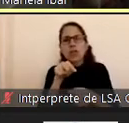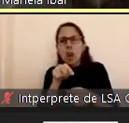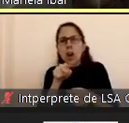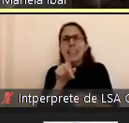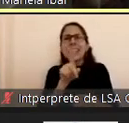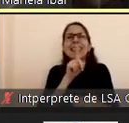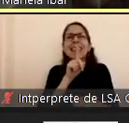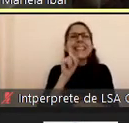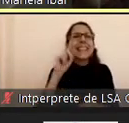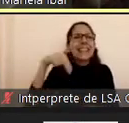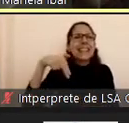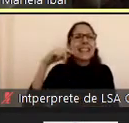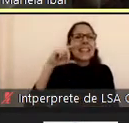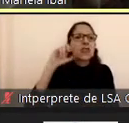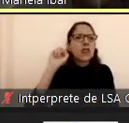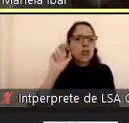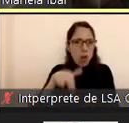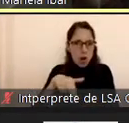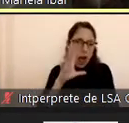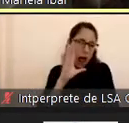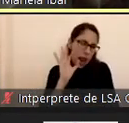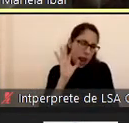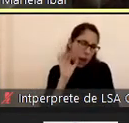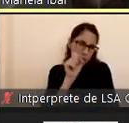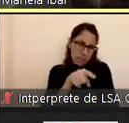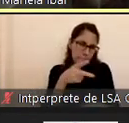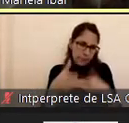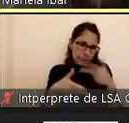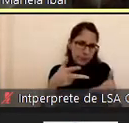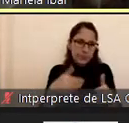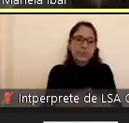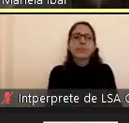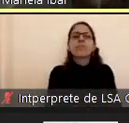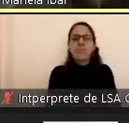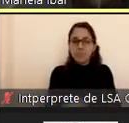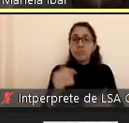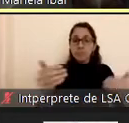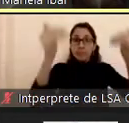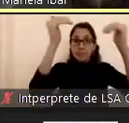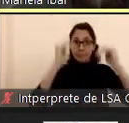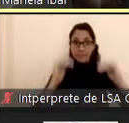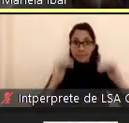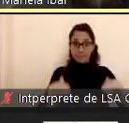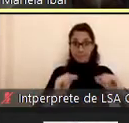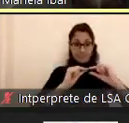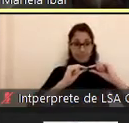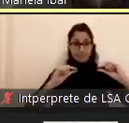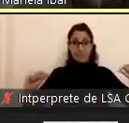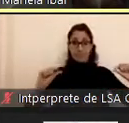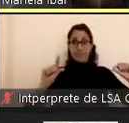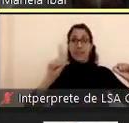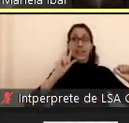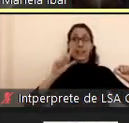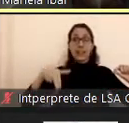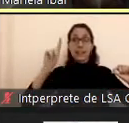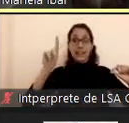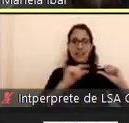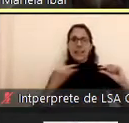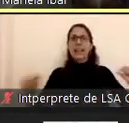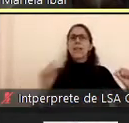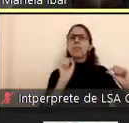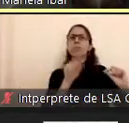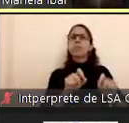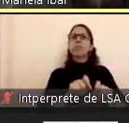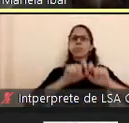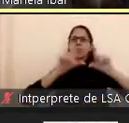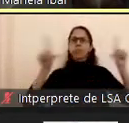vamos a ver en la APO 1. Acá tienen un link para ingresar a este libro, que es de bacteriología práctica para el